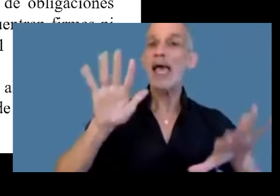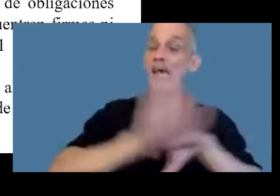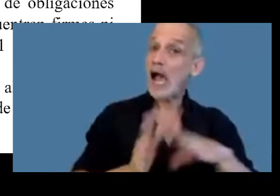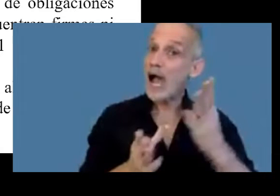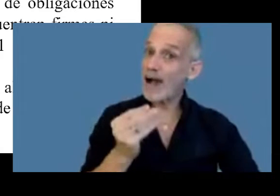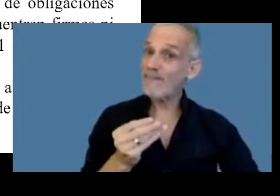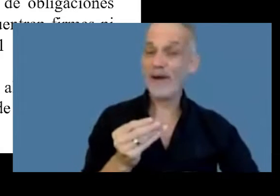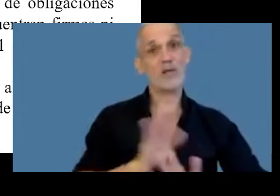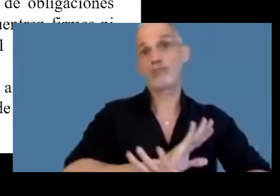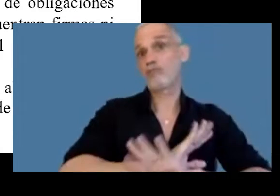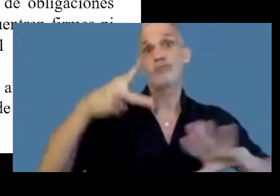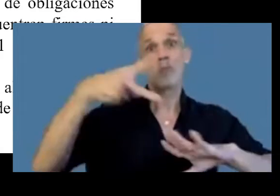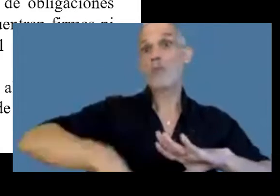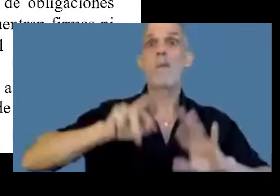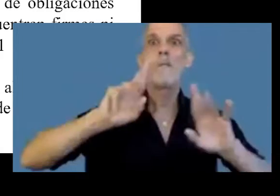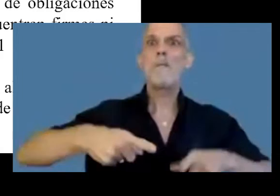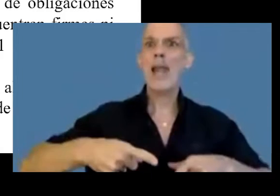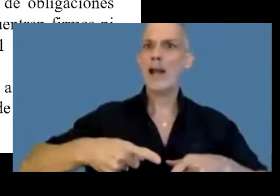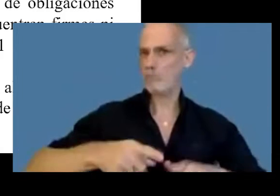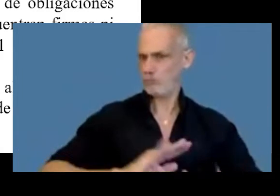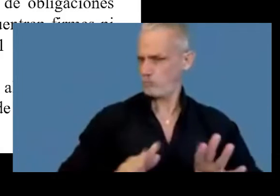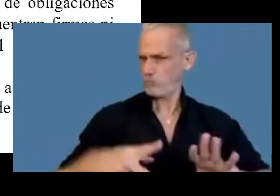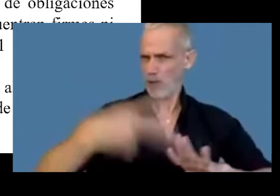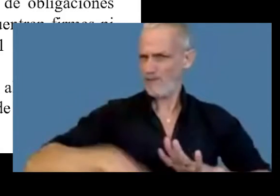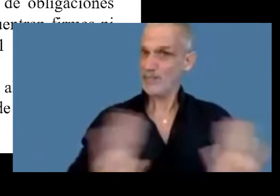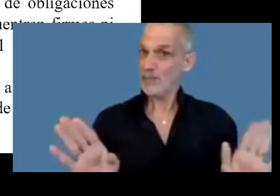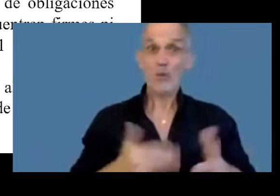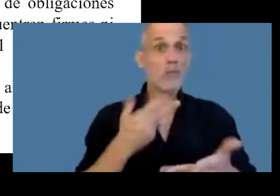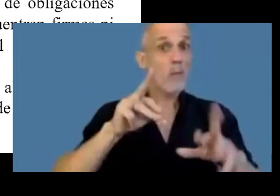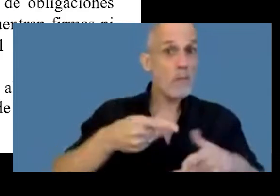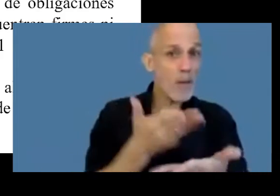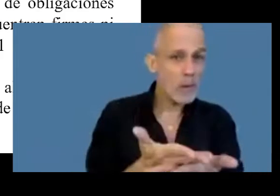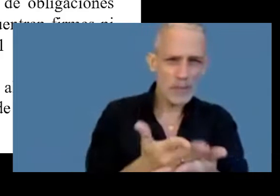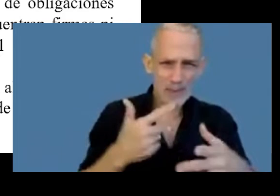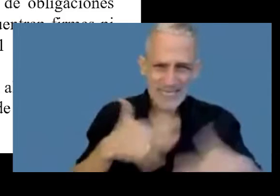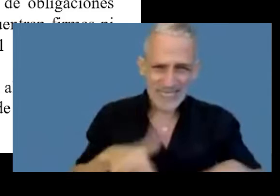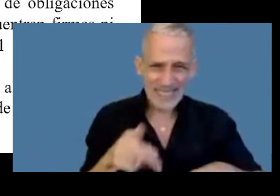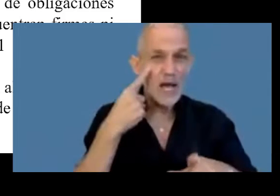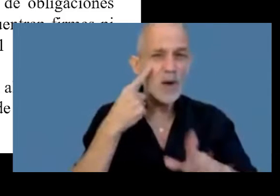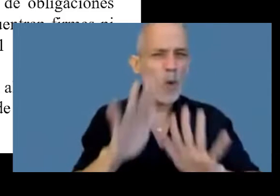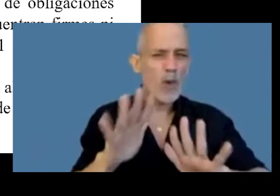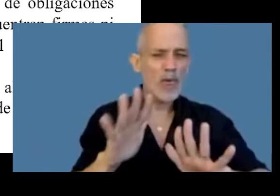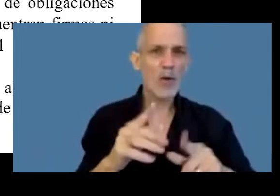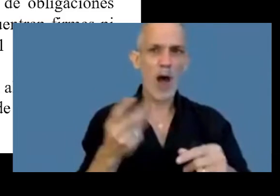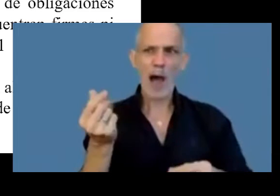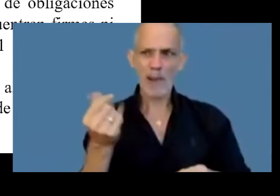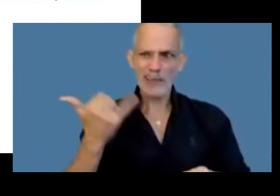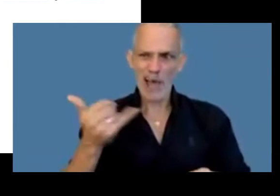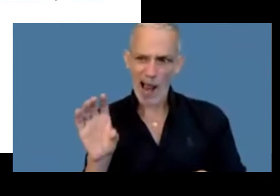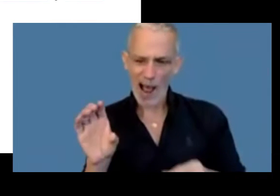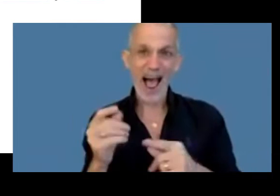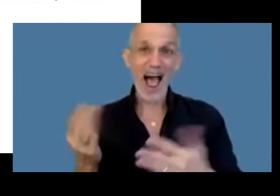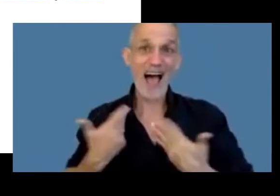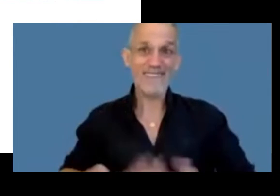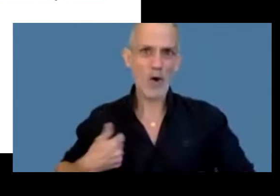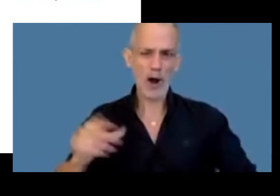hace caducar el plan presentado. ¿Me siguen? Cuidado con eso, hay que estar muy seguro de ese saldo a